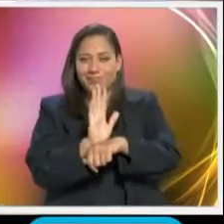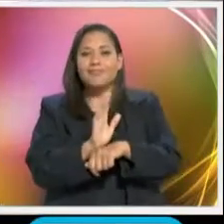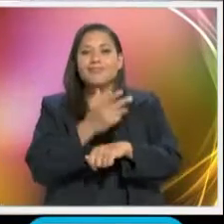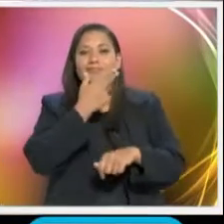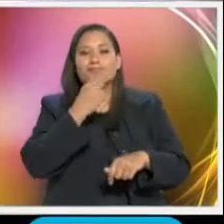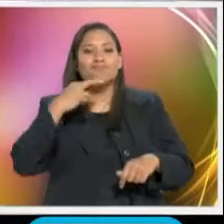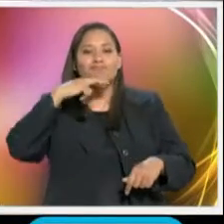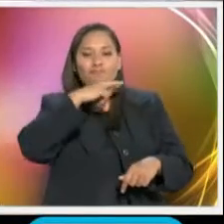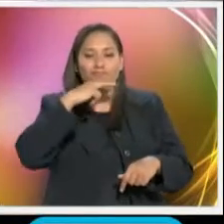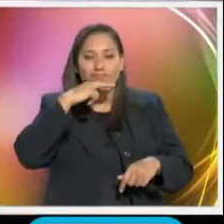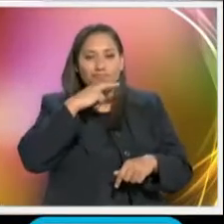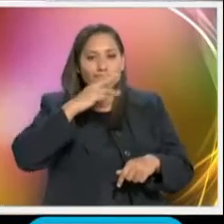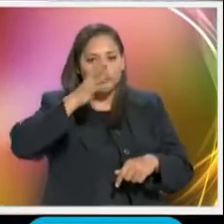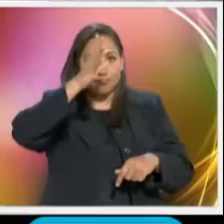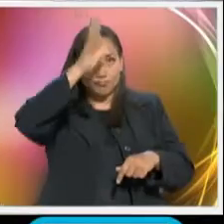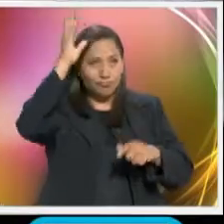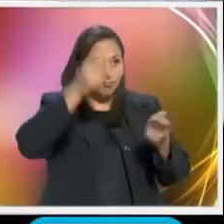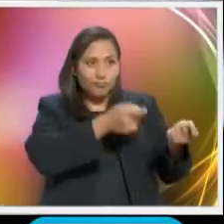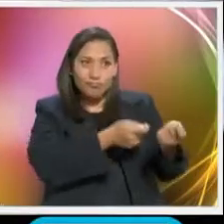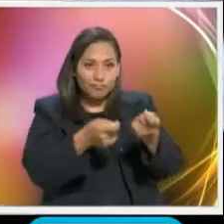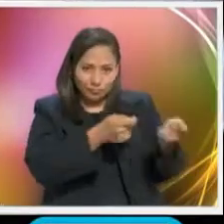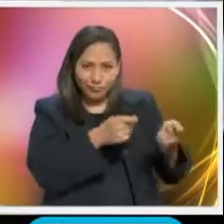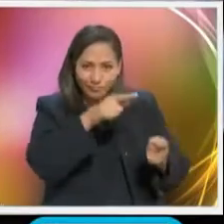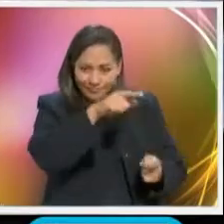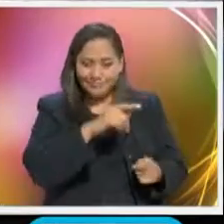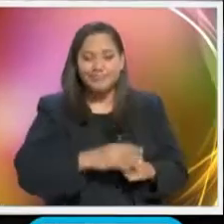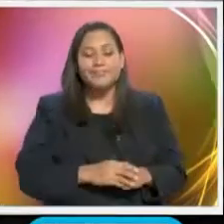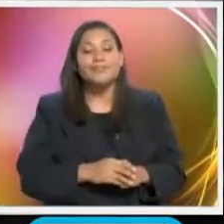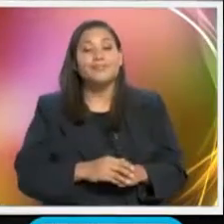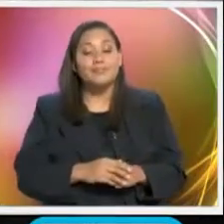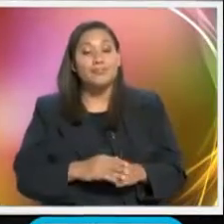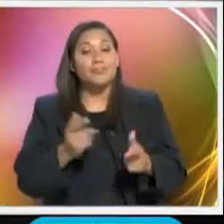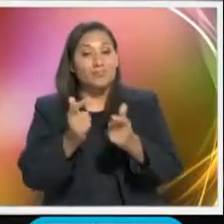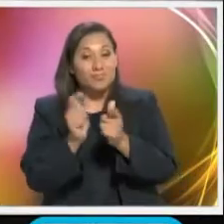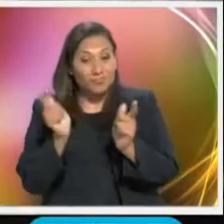bombero atómico. Es decir, el cuerpo de bomberos ha